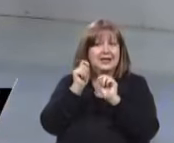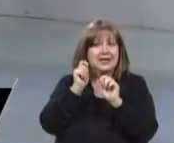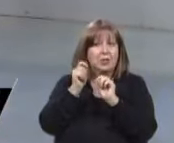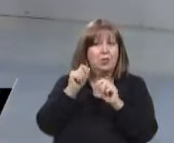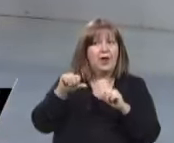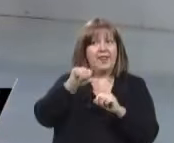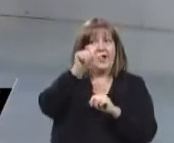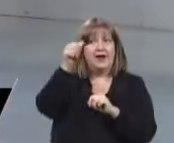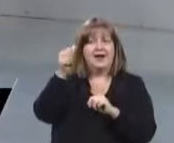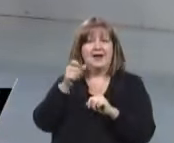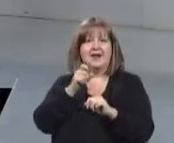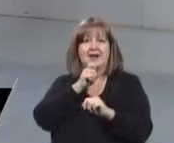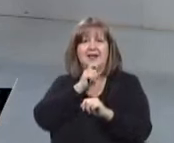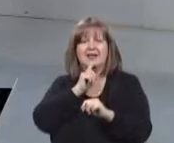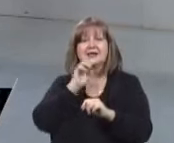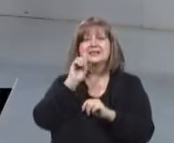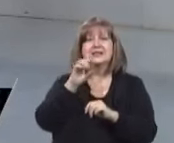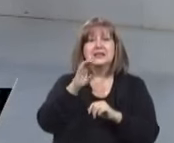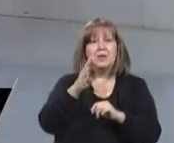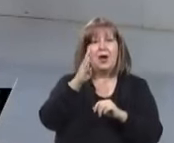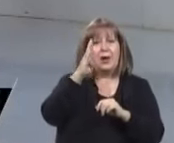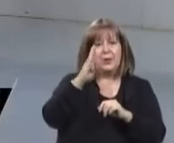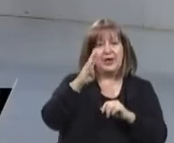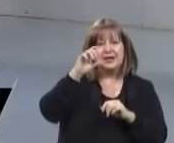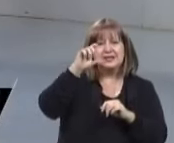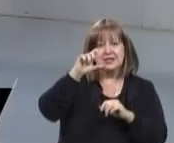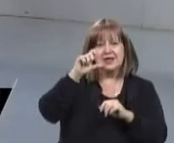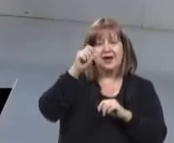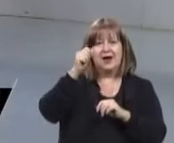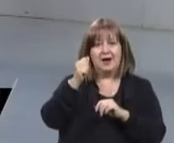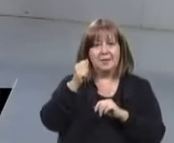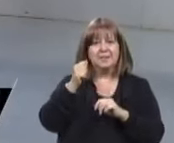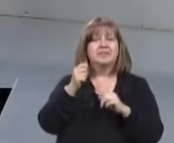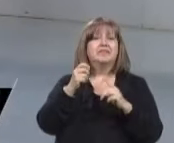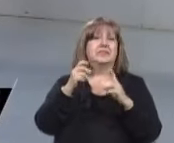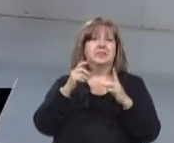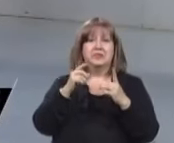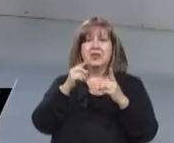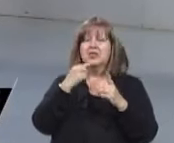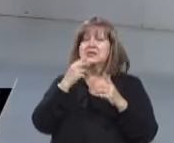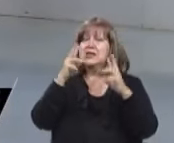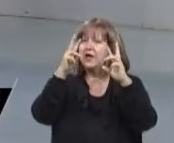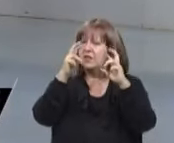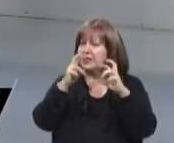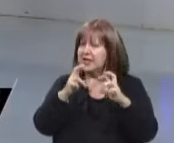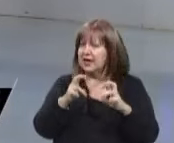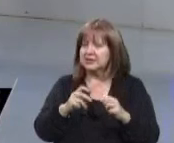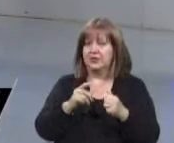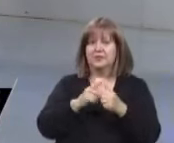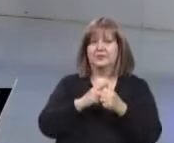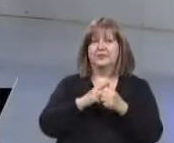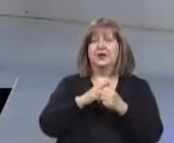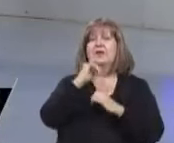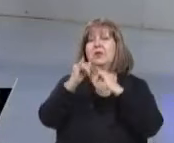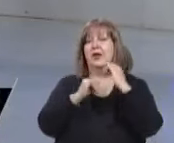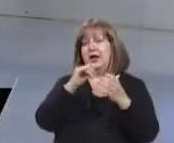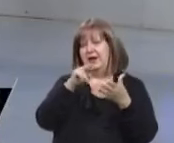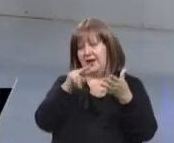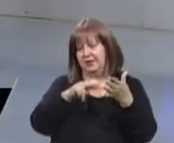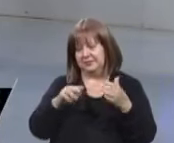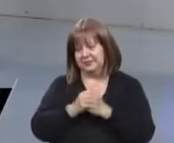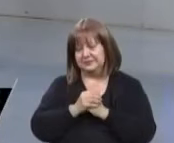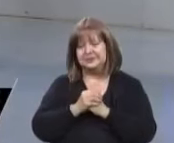Copa Mundial. La empresa es BCA Research, donde lo que hizo fue una investigación acerca, miren, se los voy a leer para que